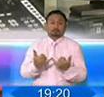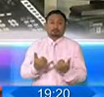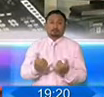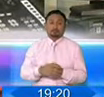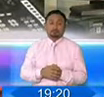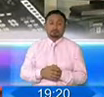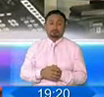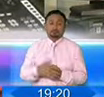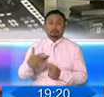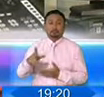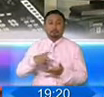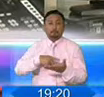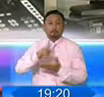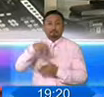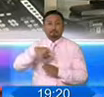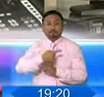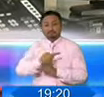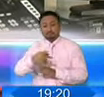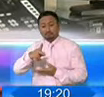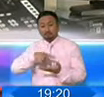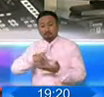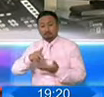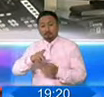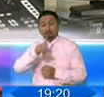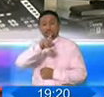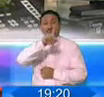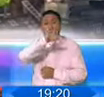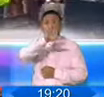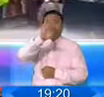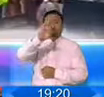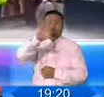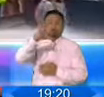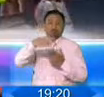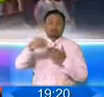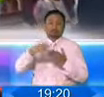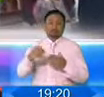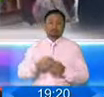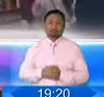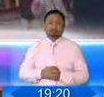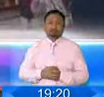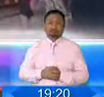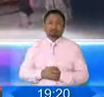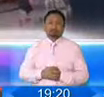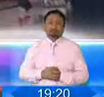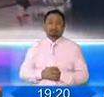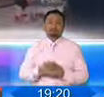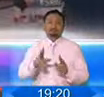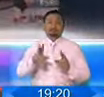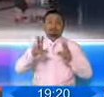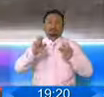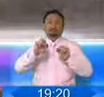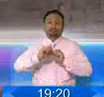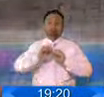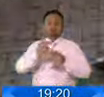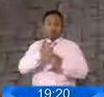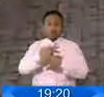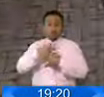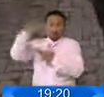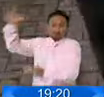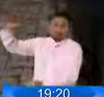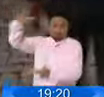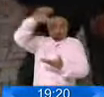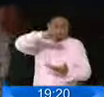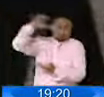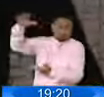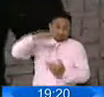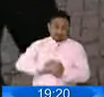lo que se ha pagado durante estas semanas desde que entró en vigencia, son $157. Aunque en el caso de las importaciones generales, desde su